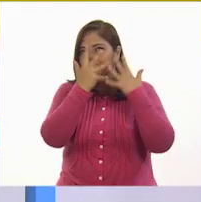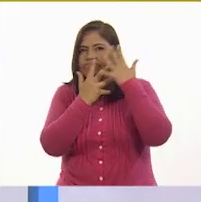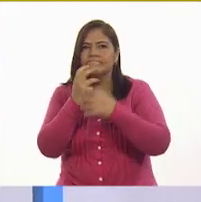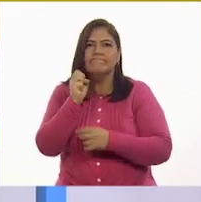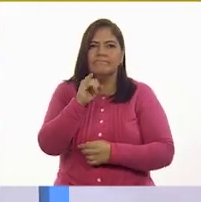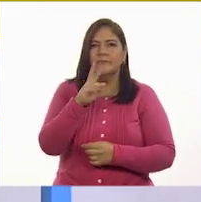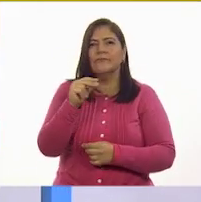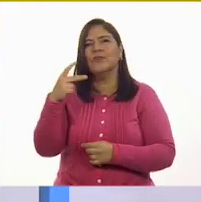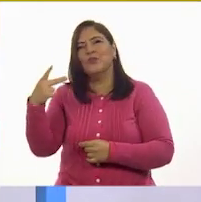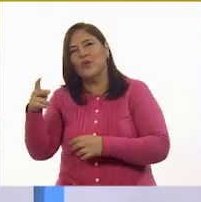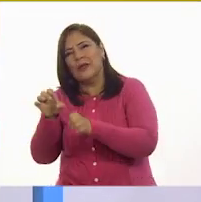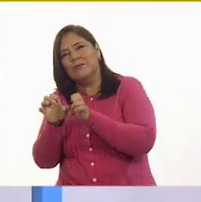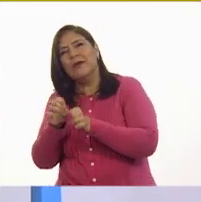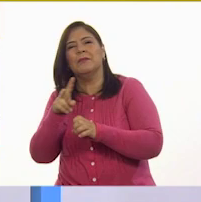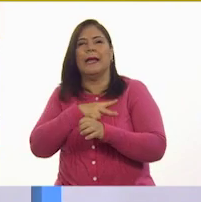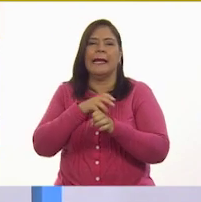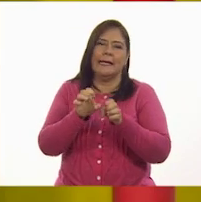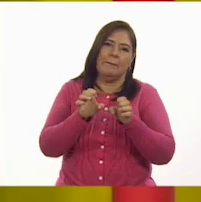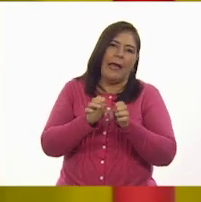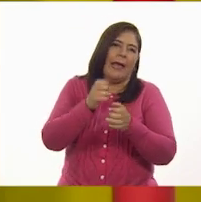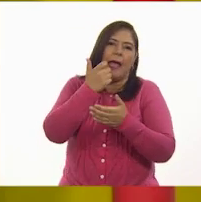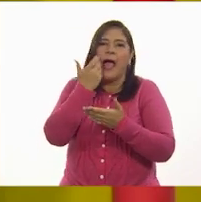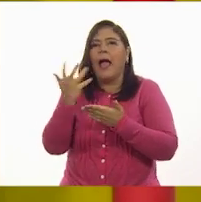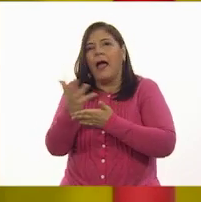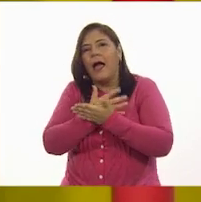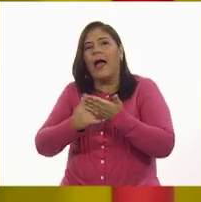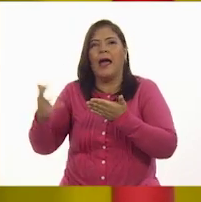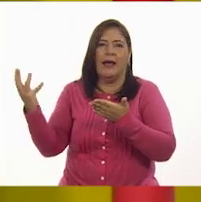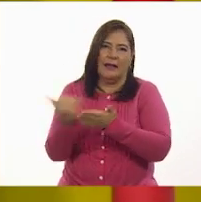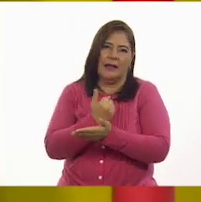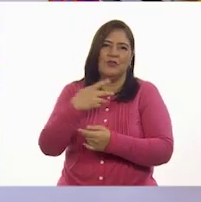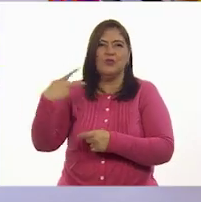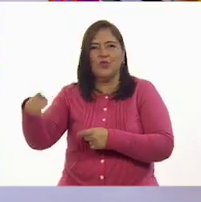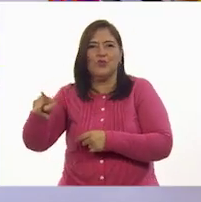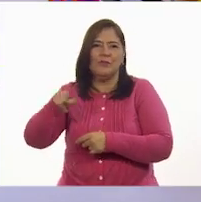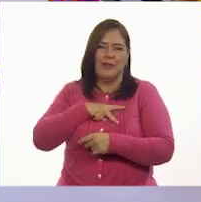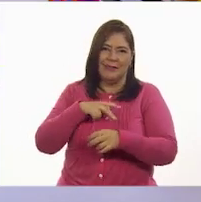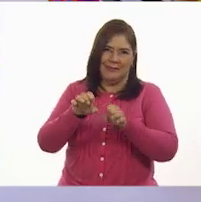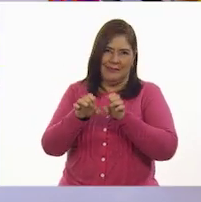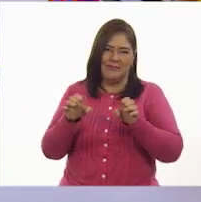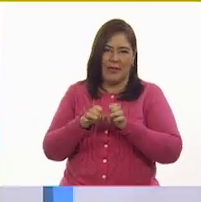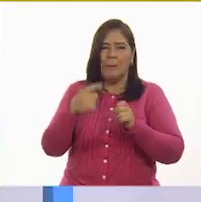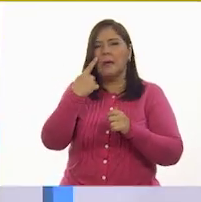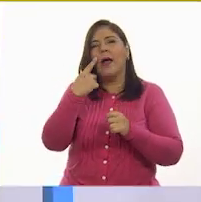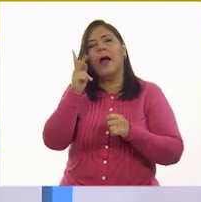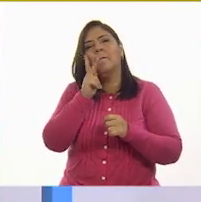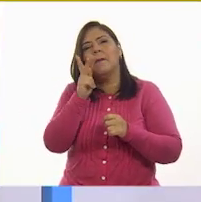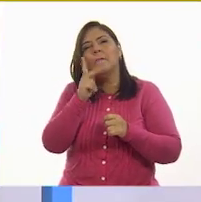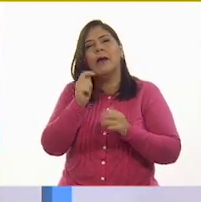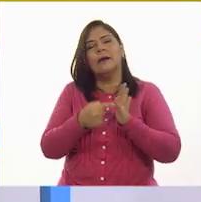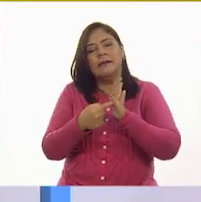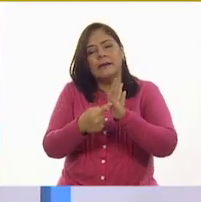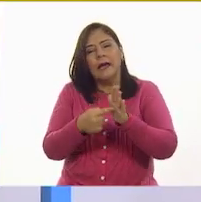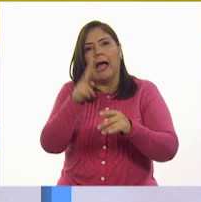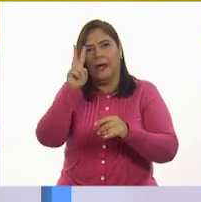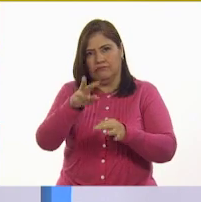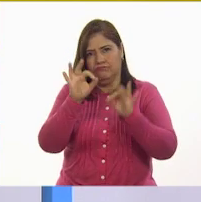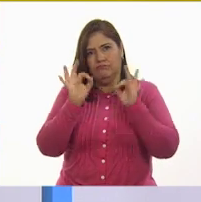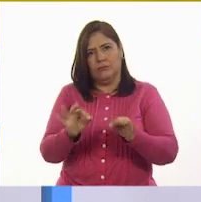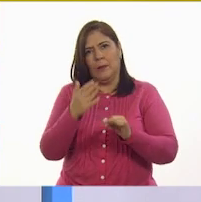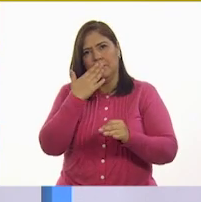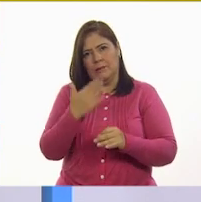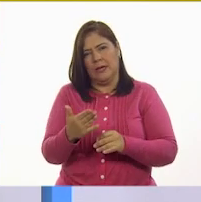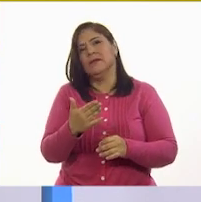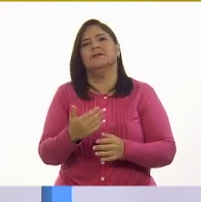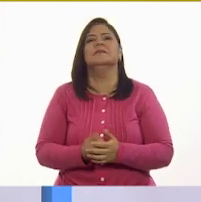tu equipo y es mi equipo. Claro. Y claro que quiere que gane nuestro equipo. Vamos a comprobarlo para hacer todo legal esto, ¿te parece? Me parece muy bien. ¿Y cómo lo